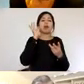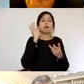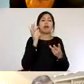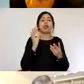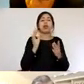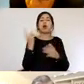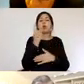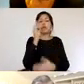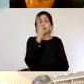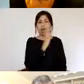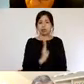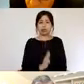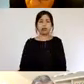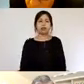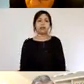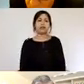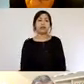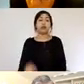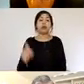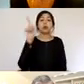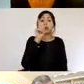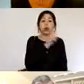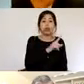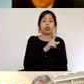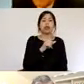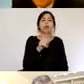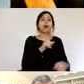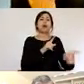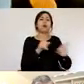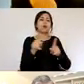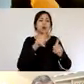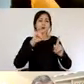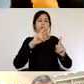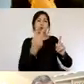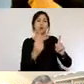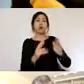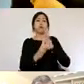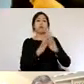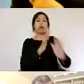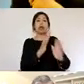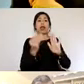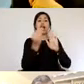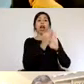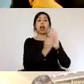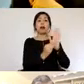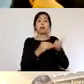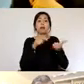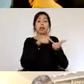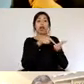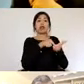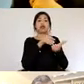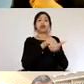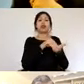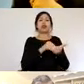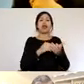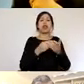y finalmente regulación del mercado de las aplicaciones de delivery una necesidad con aristas laborales económicas